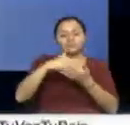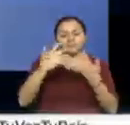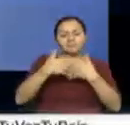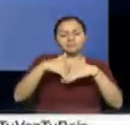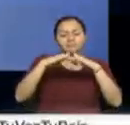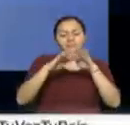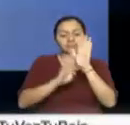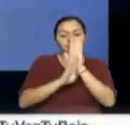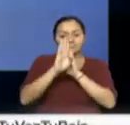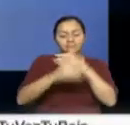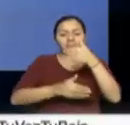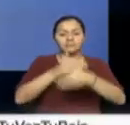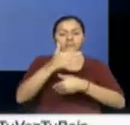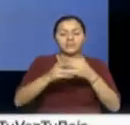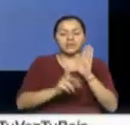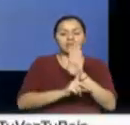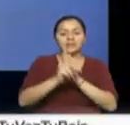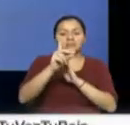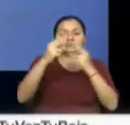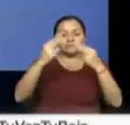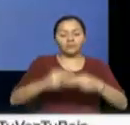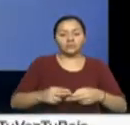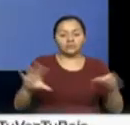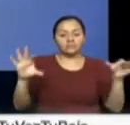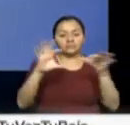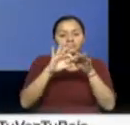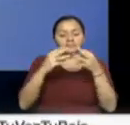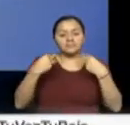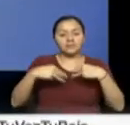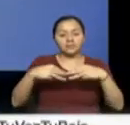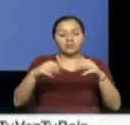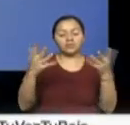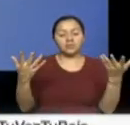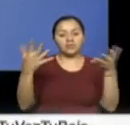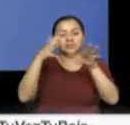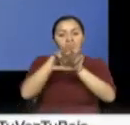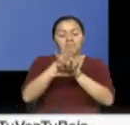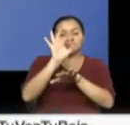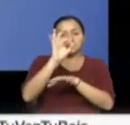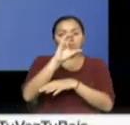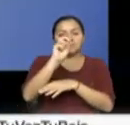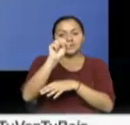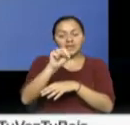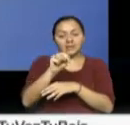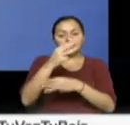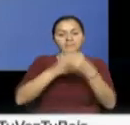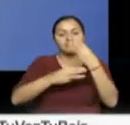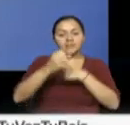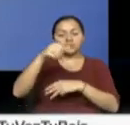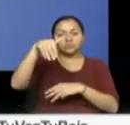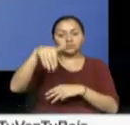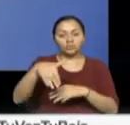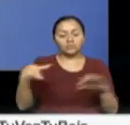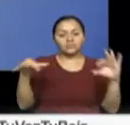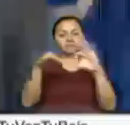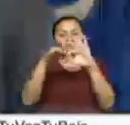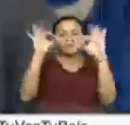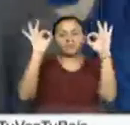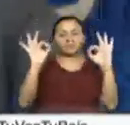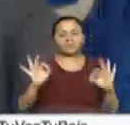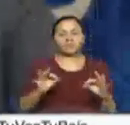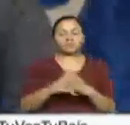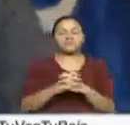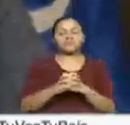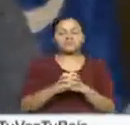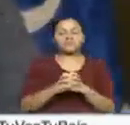organismo, desarrollo fronterizo, convergencia de los mecanismos de integración CAN-Mercosur y la interconexión eléctrica. La CAN